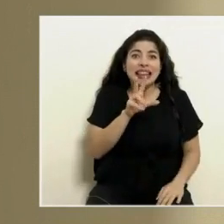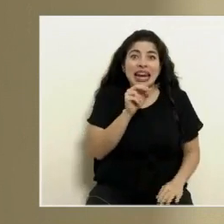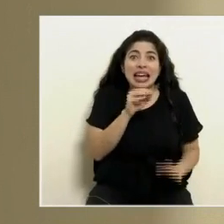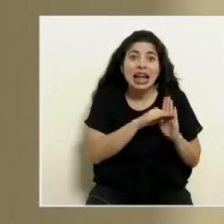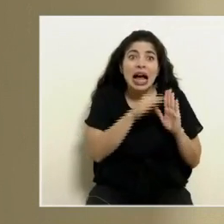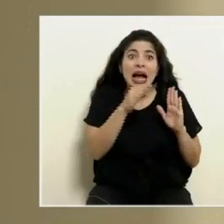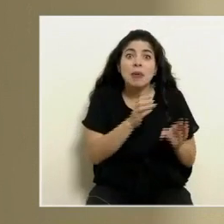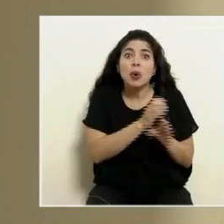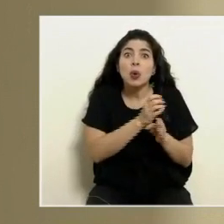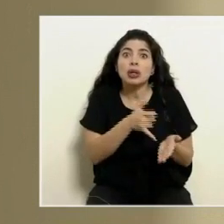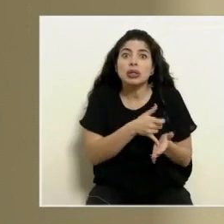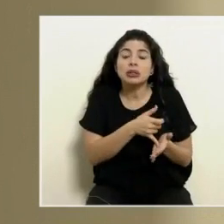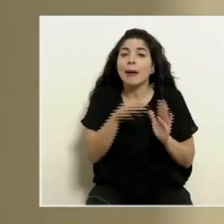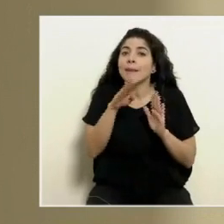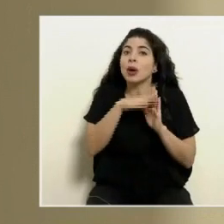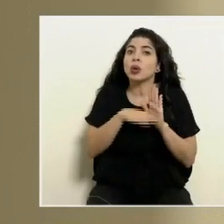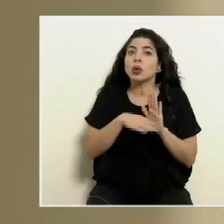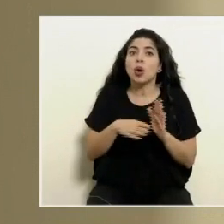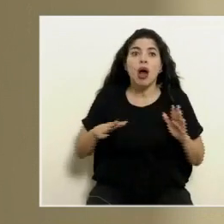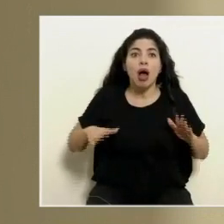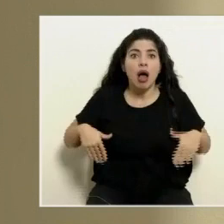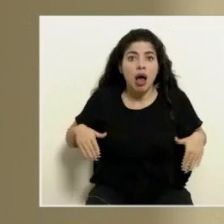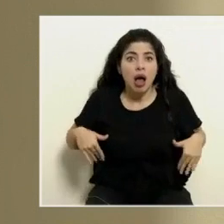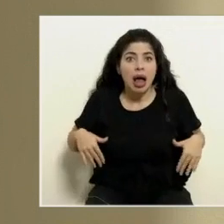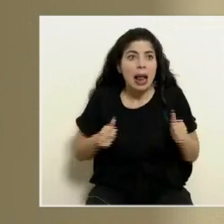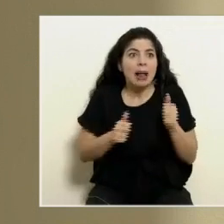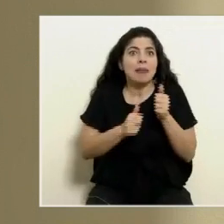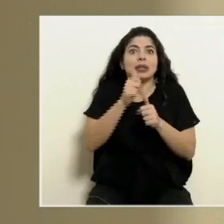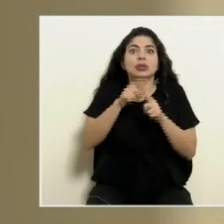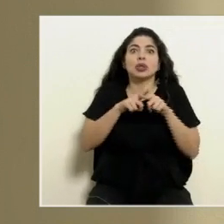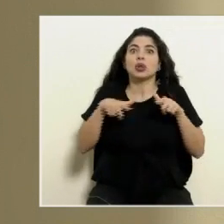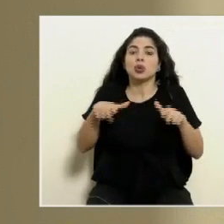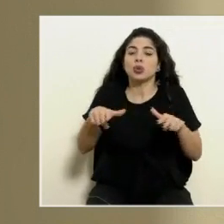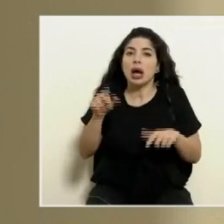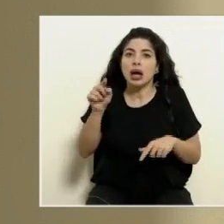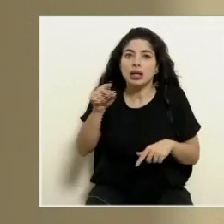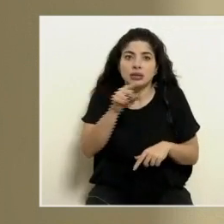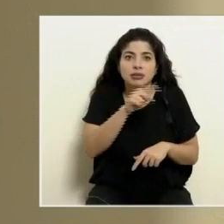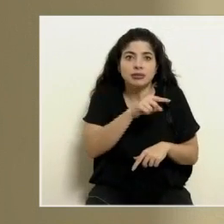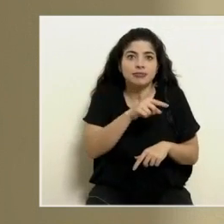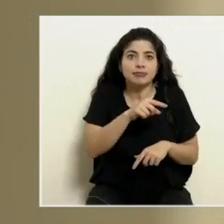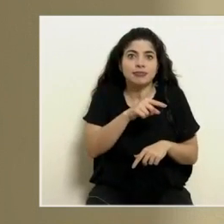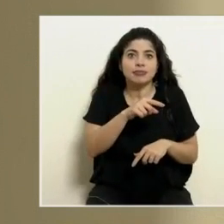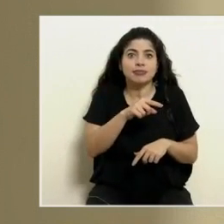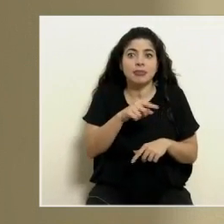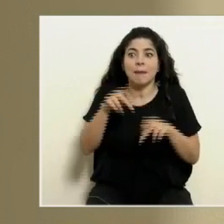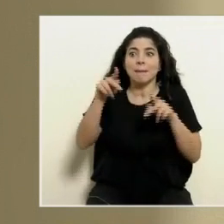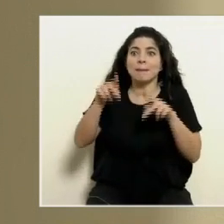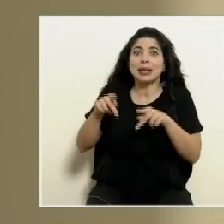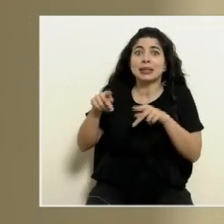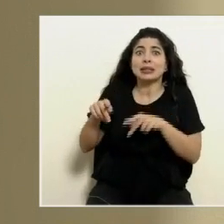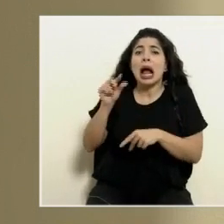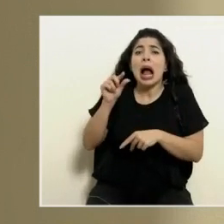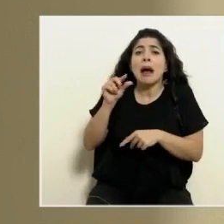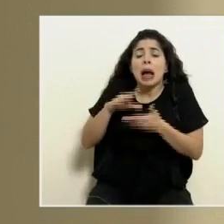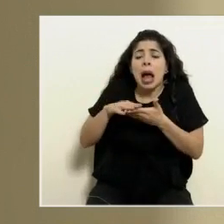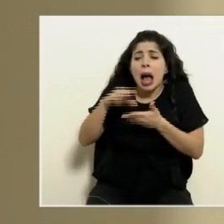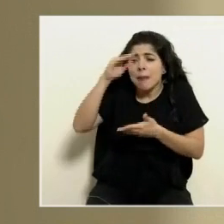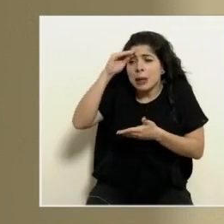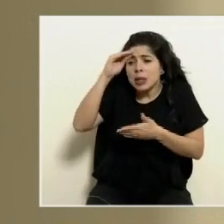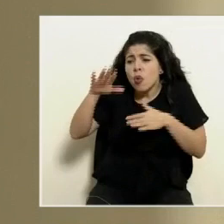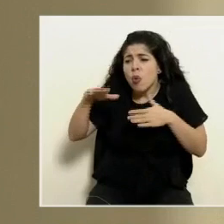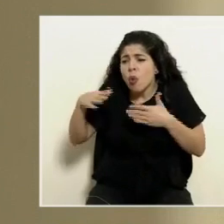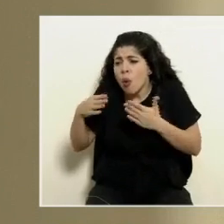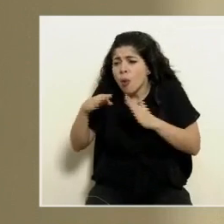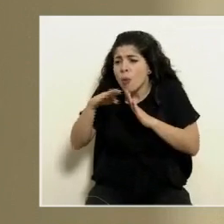UCI, no teníamos protocolos implementados en la gran mayoría de los sectores y apenas la población estaba aprendiendo las medidas que tenían